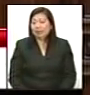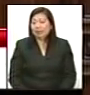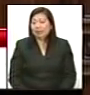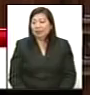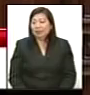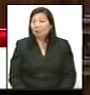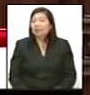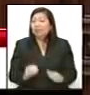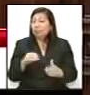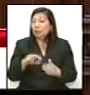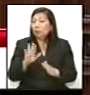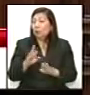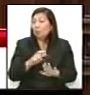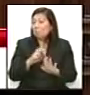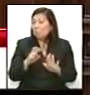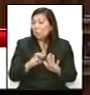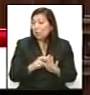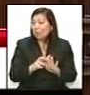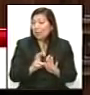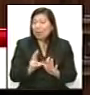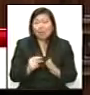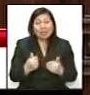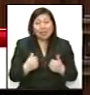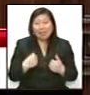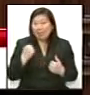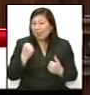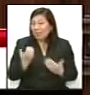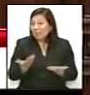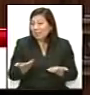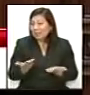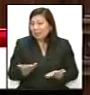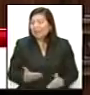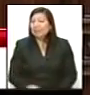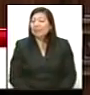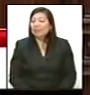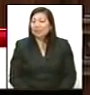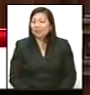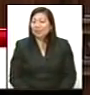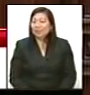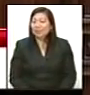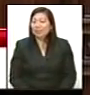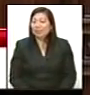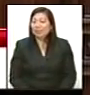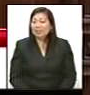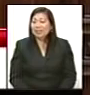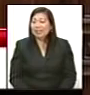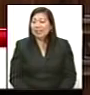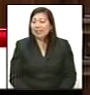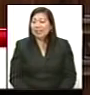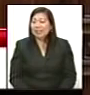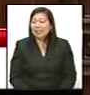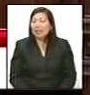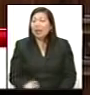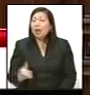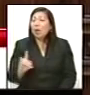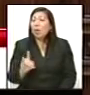a plantear sus proyectos. Lo que no tiene derecho, ahora sí voy a explicar, es a